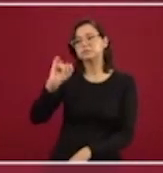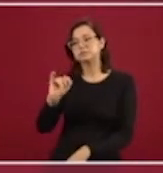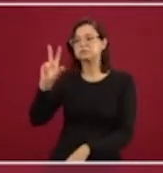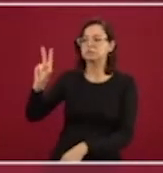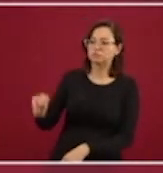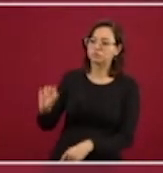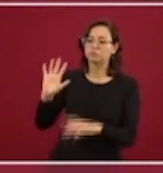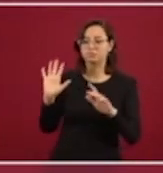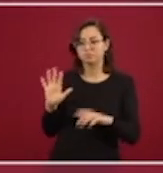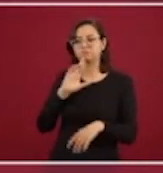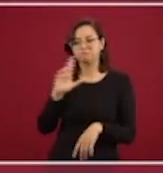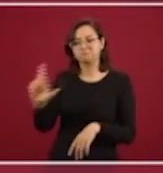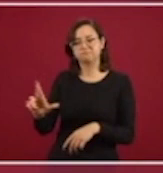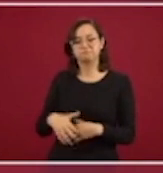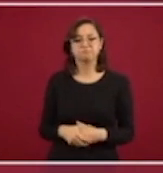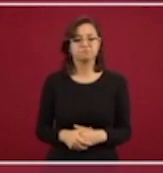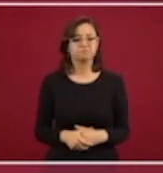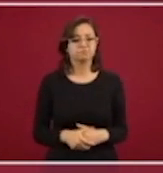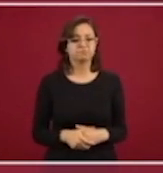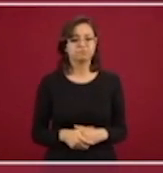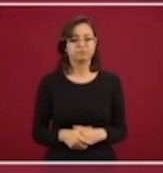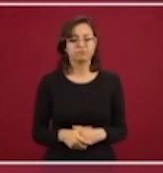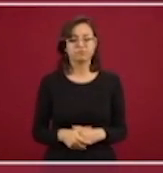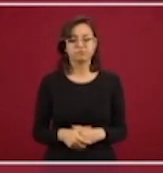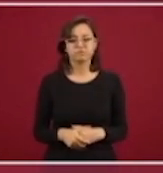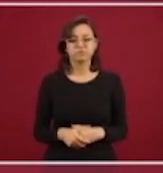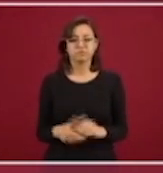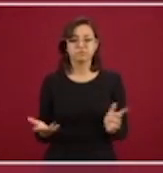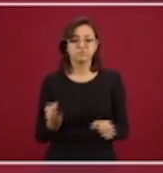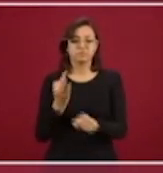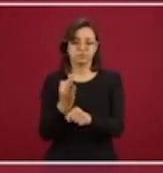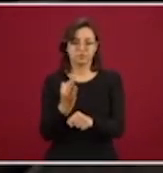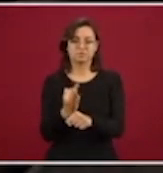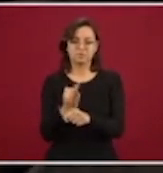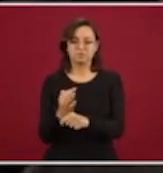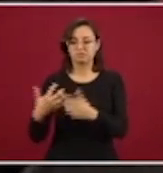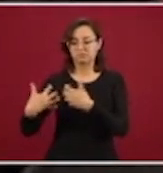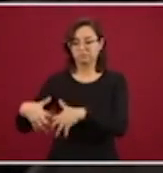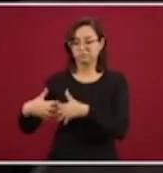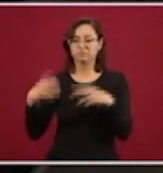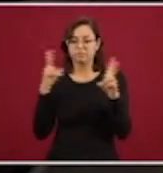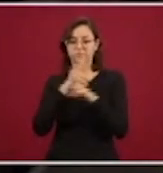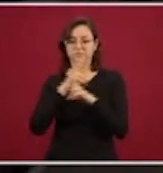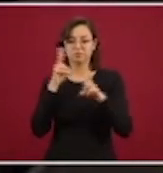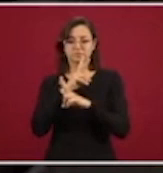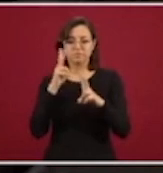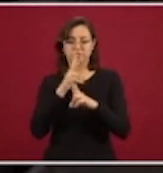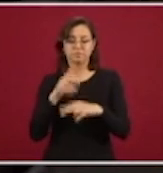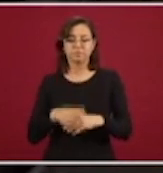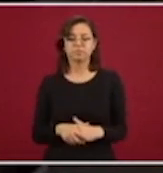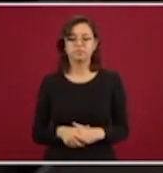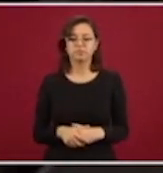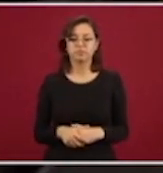para darme una respuesta sobre este tema en particular.